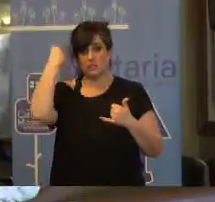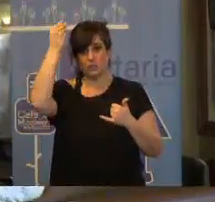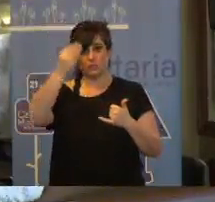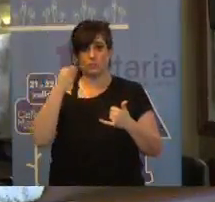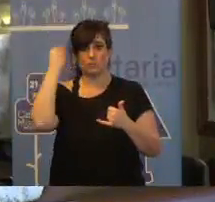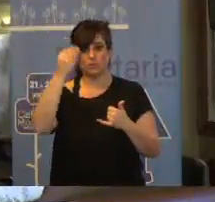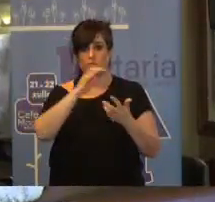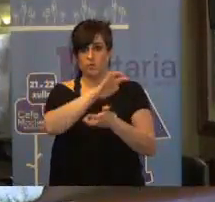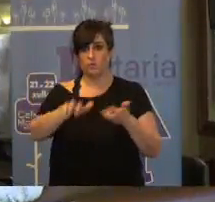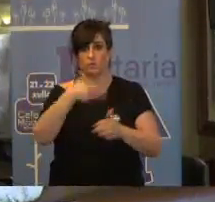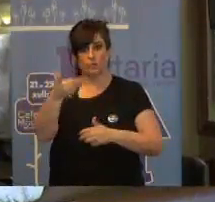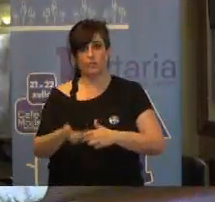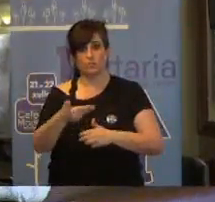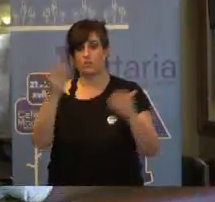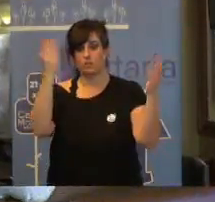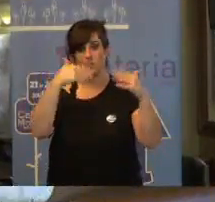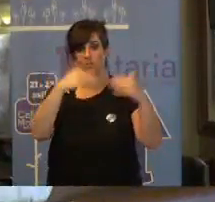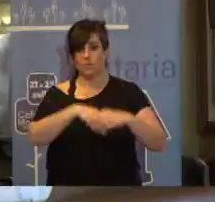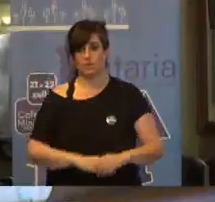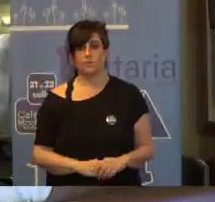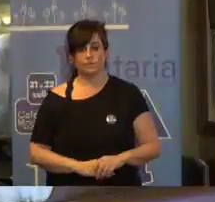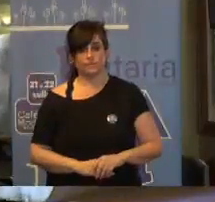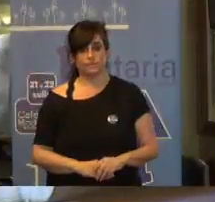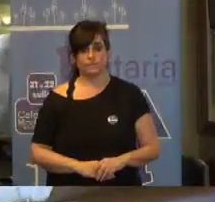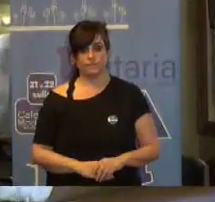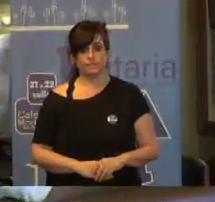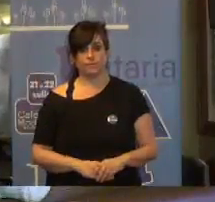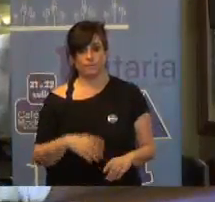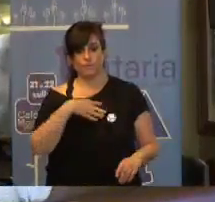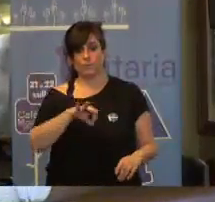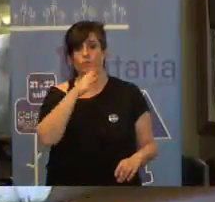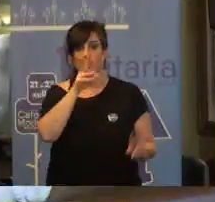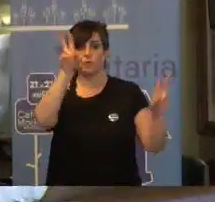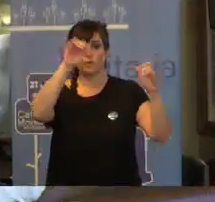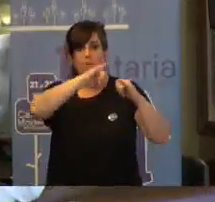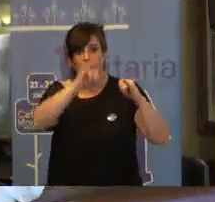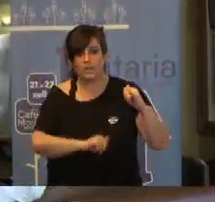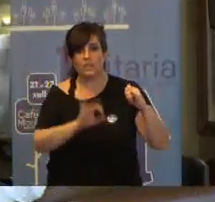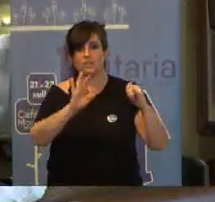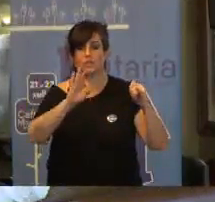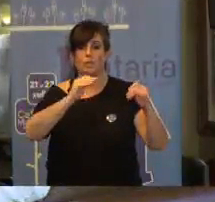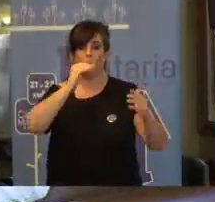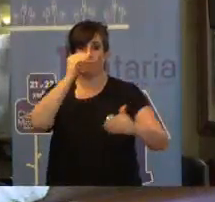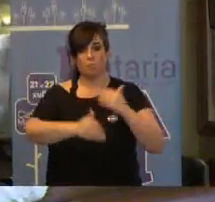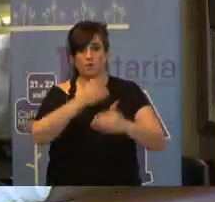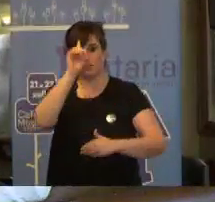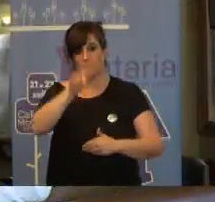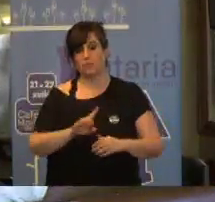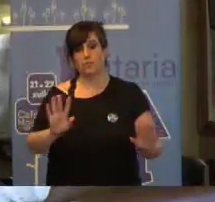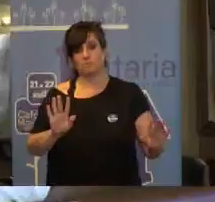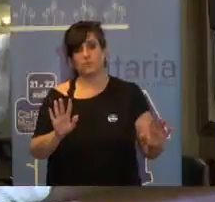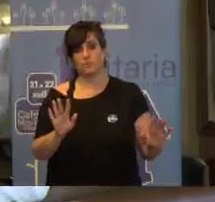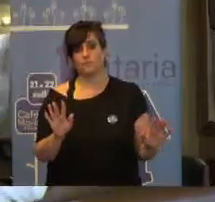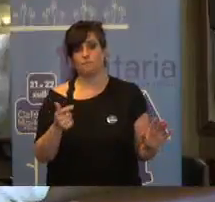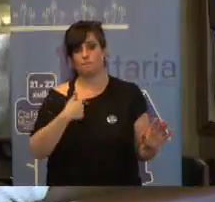grandes conflitos, verdadeiramente, non? Será polo que sucedeu todo coa crise, con todo o proceso que sucedeu, pero aclarouse. Eu creo que estamos